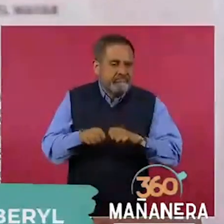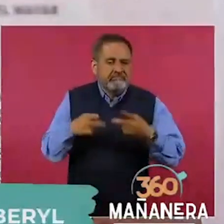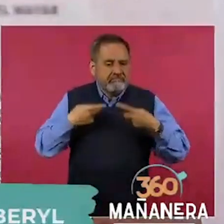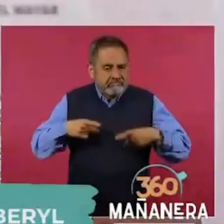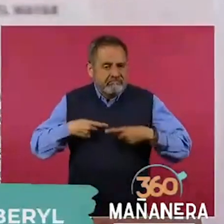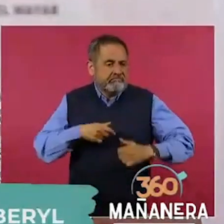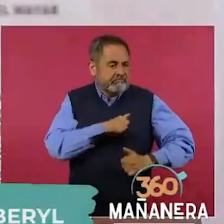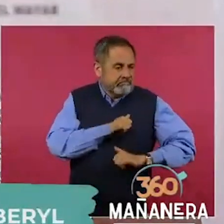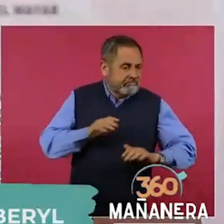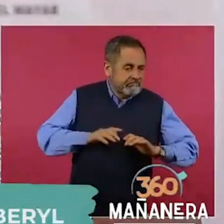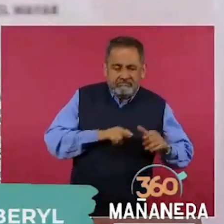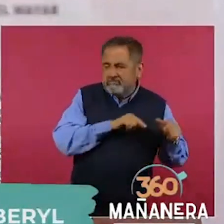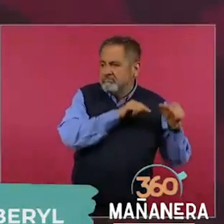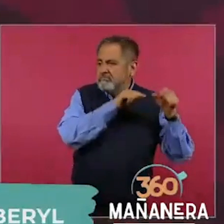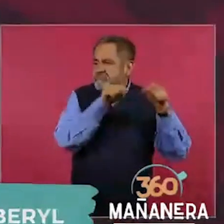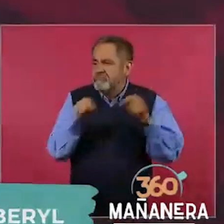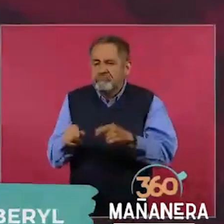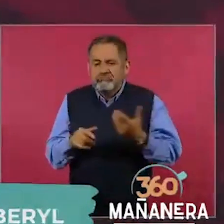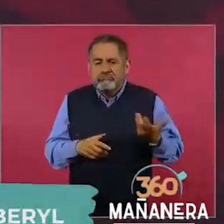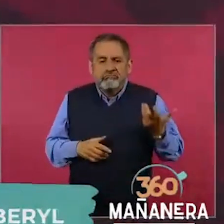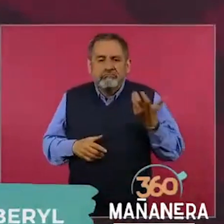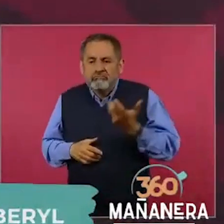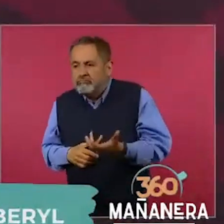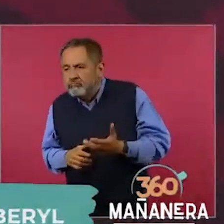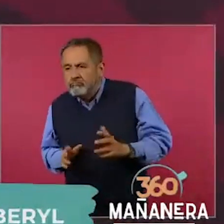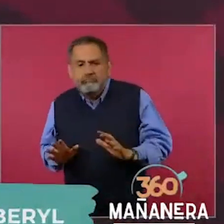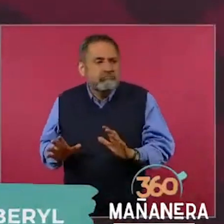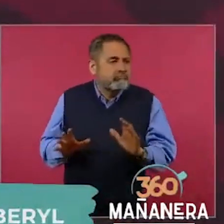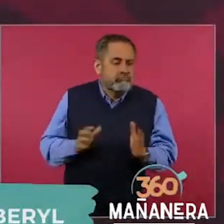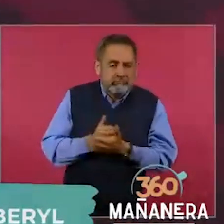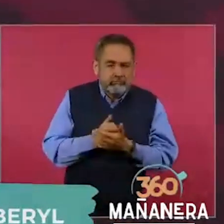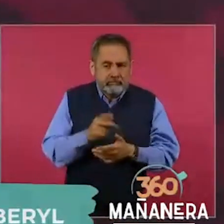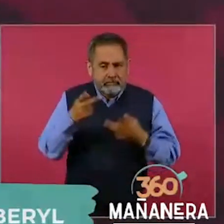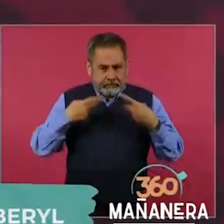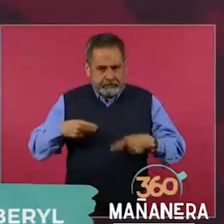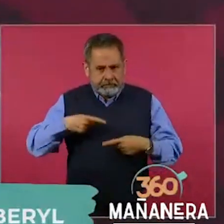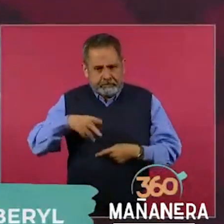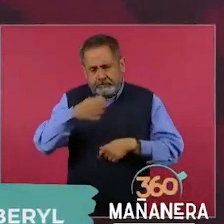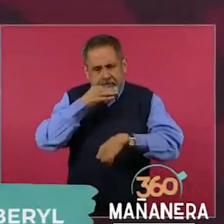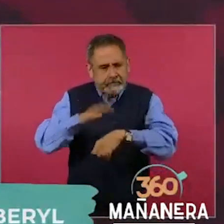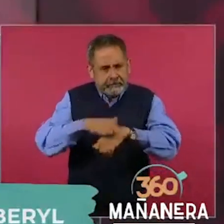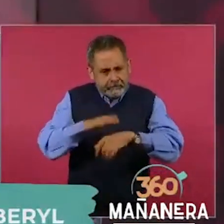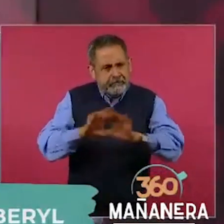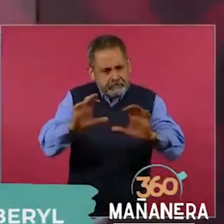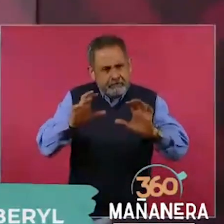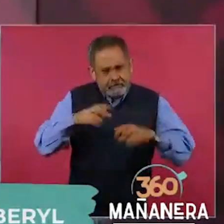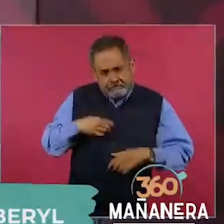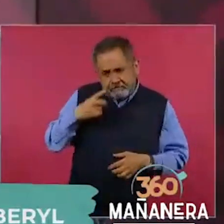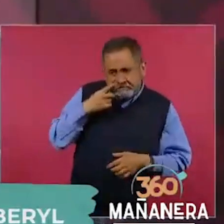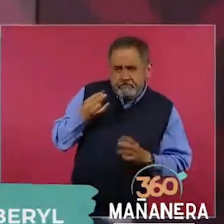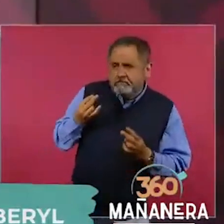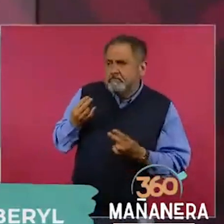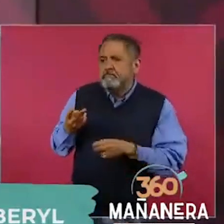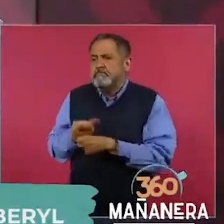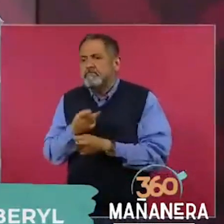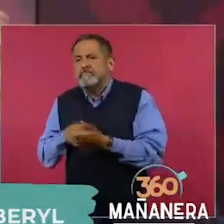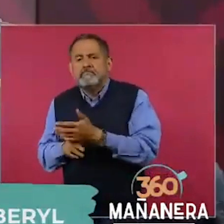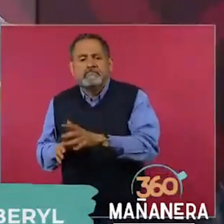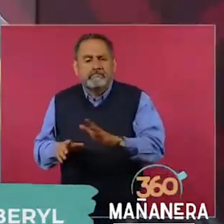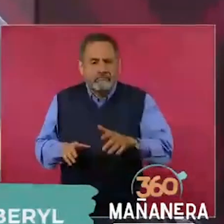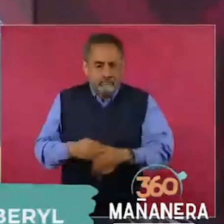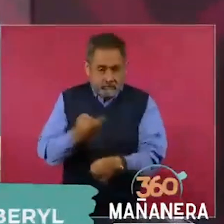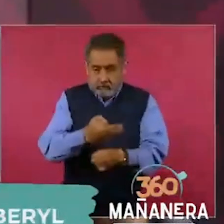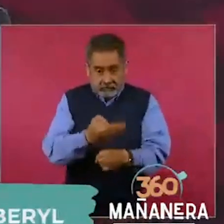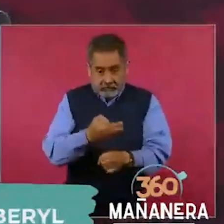completo eh decirle a la gente que estamos pendientes que ahora